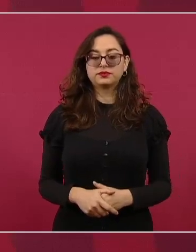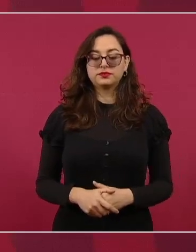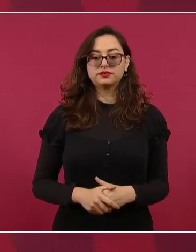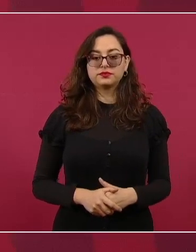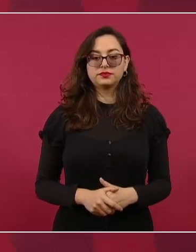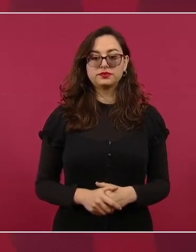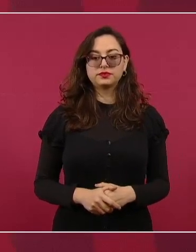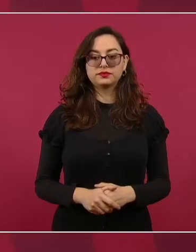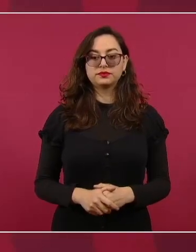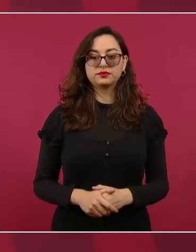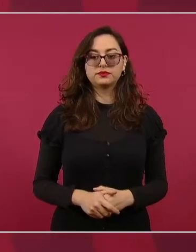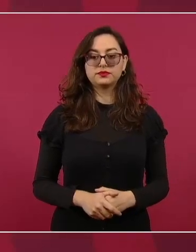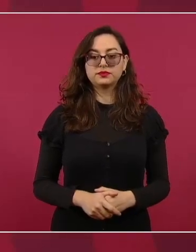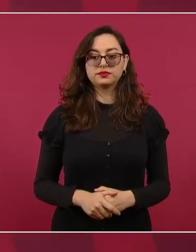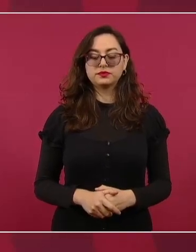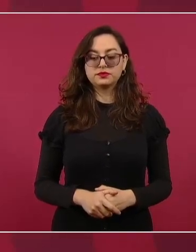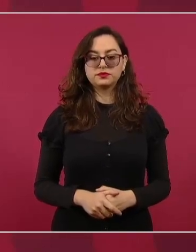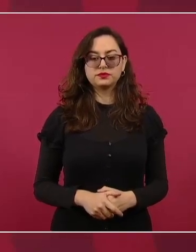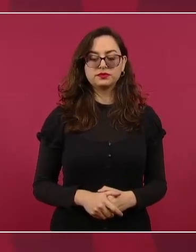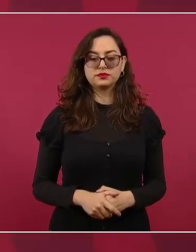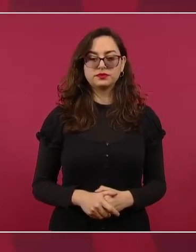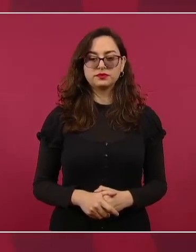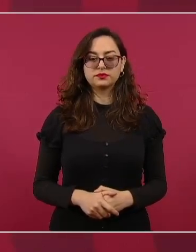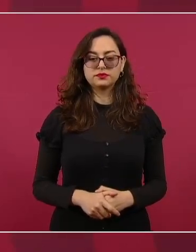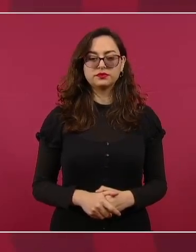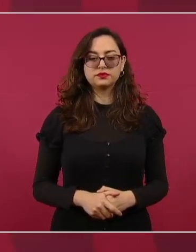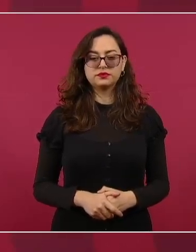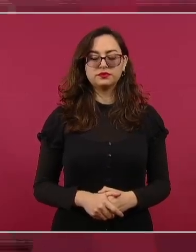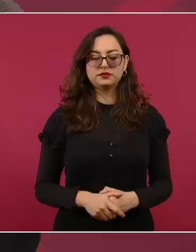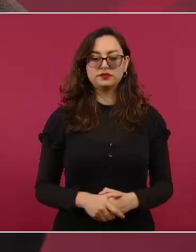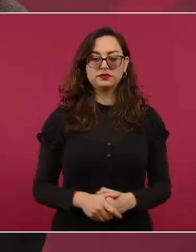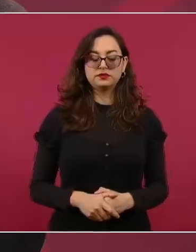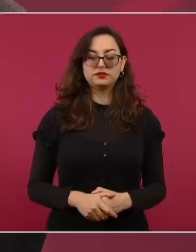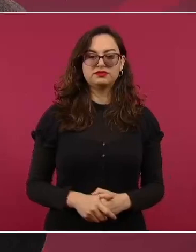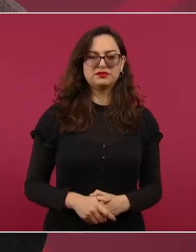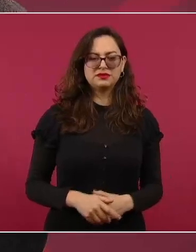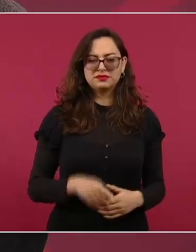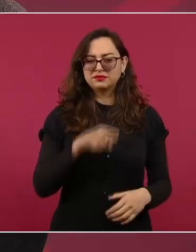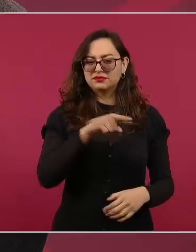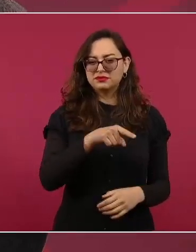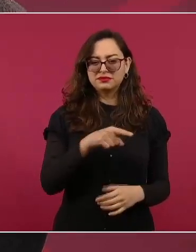Pero además un choro